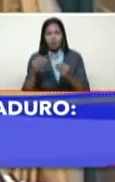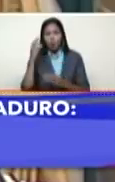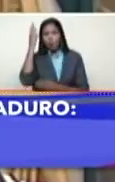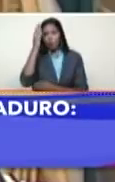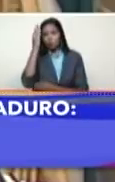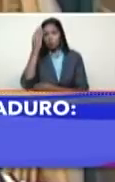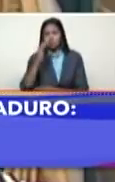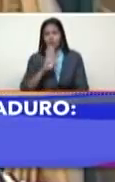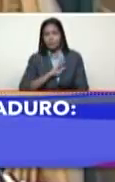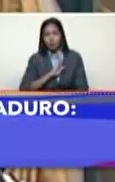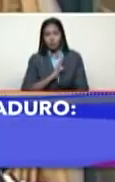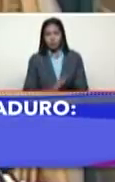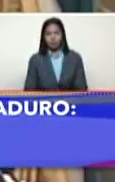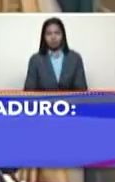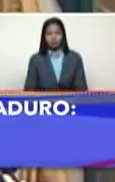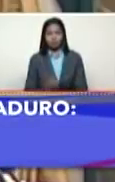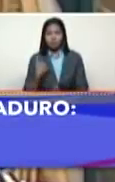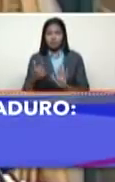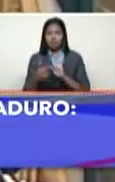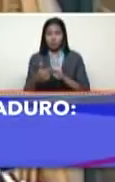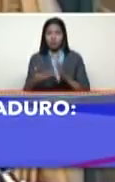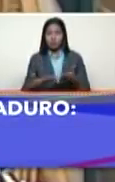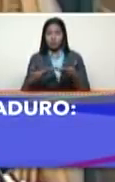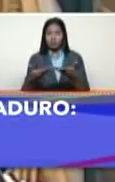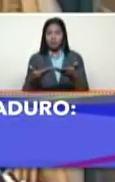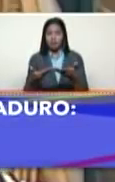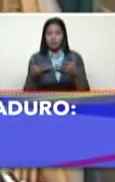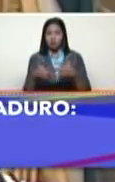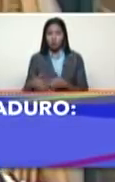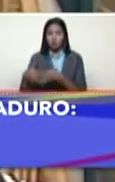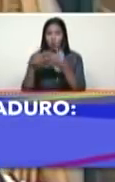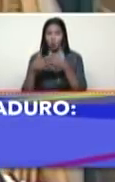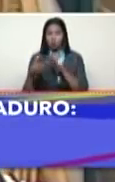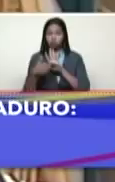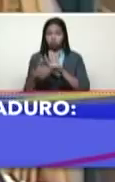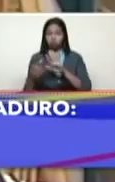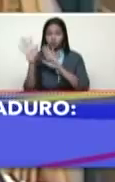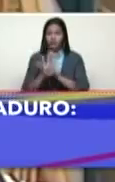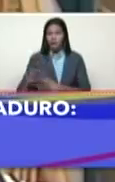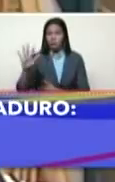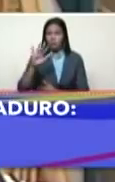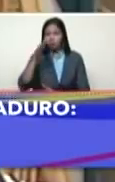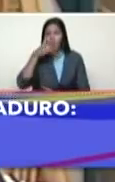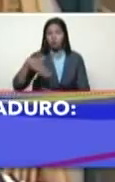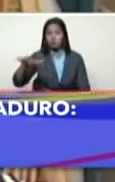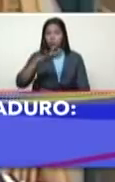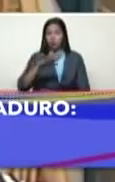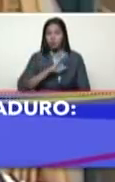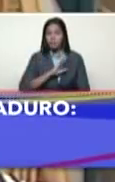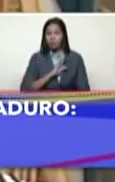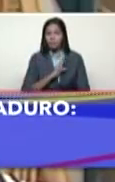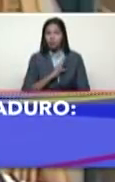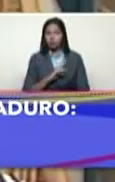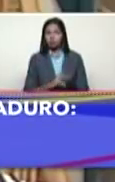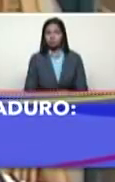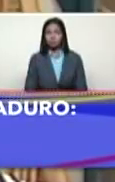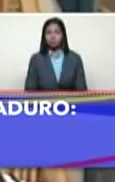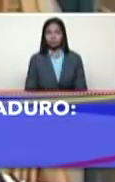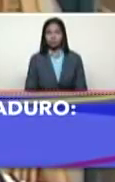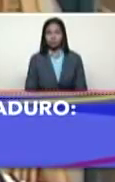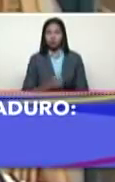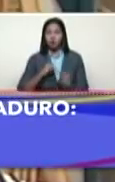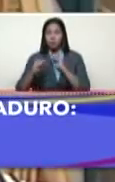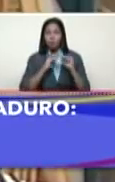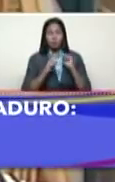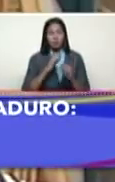conciencia, por el ejemplo que están dando a los Estados Unidos y al mundo. El pueblo de los Estados Unidos, ahí está, los